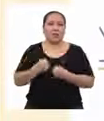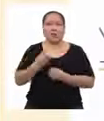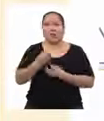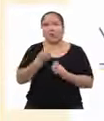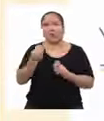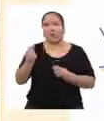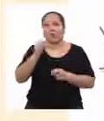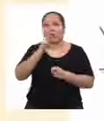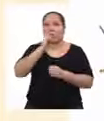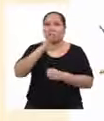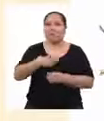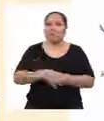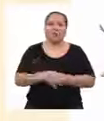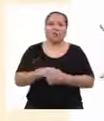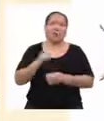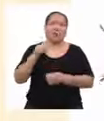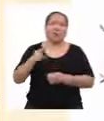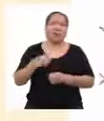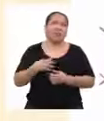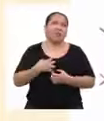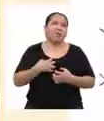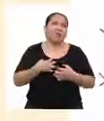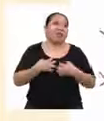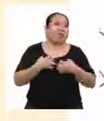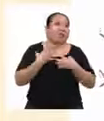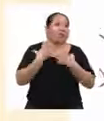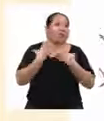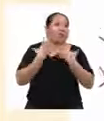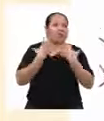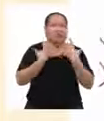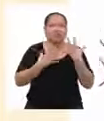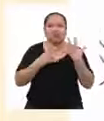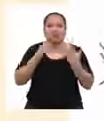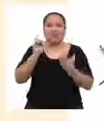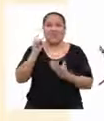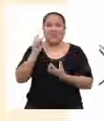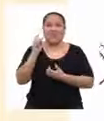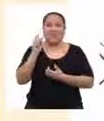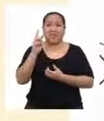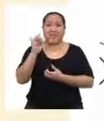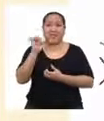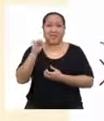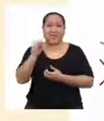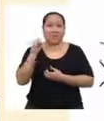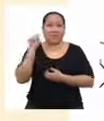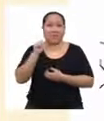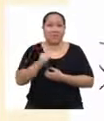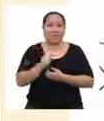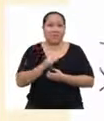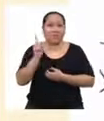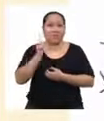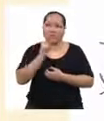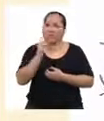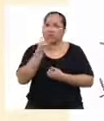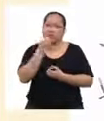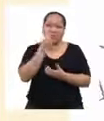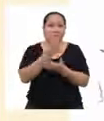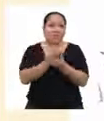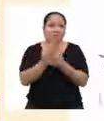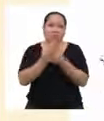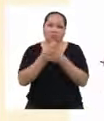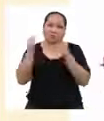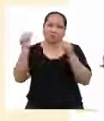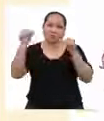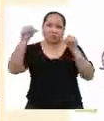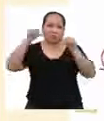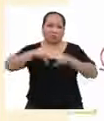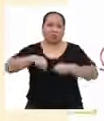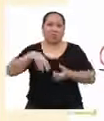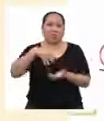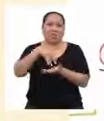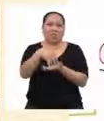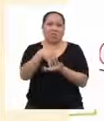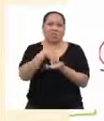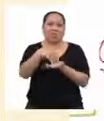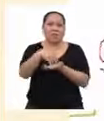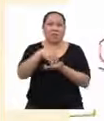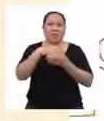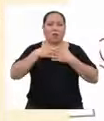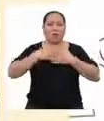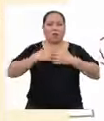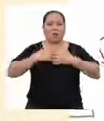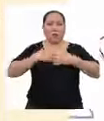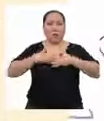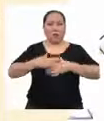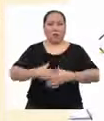obvio, respondió que le generaba estrés. Ya sabemos que el estrés no es bueno para nada, pues debilita nuestro